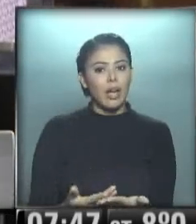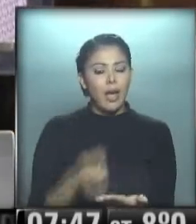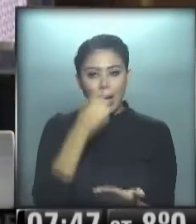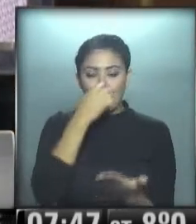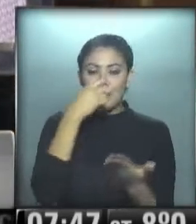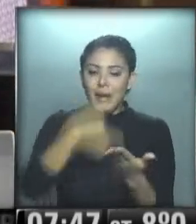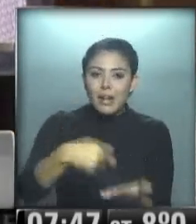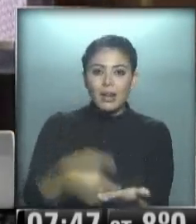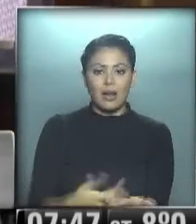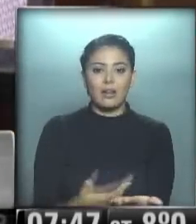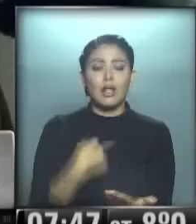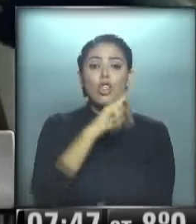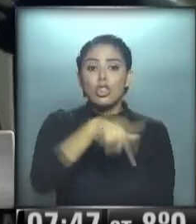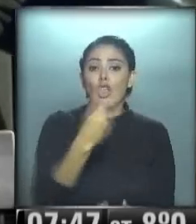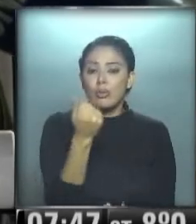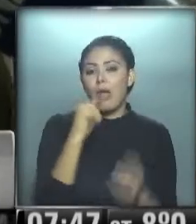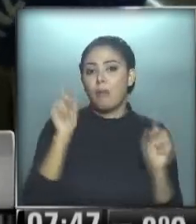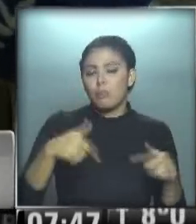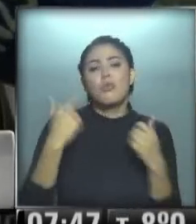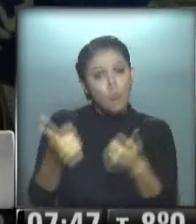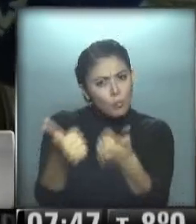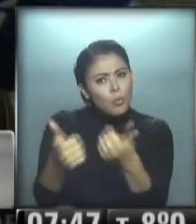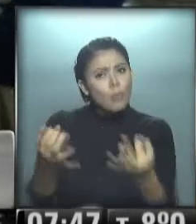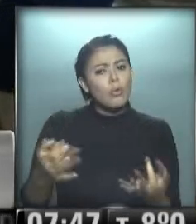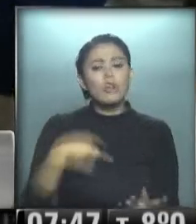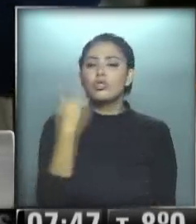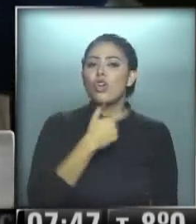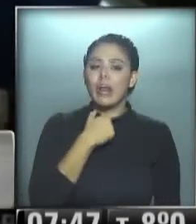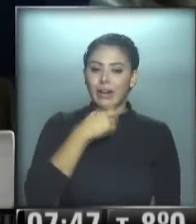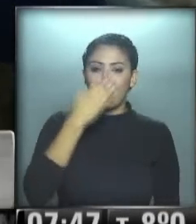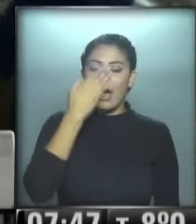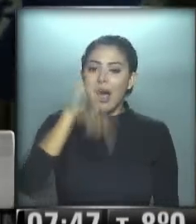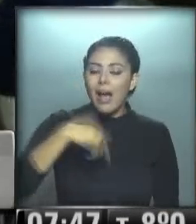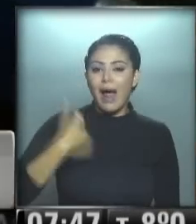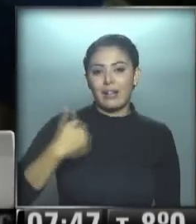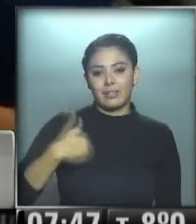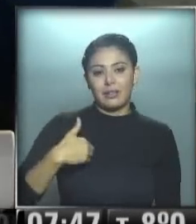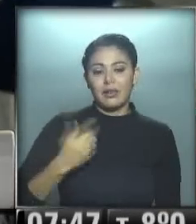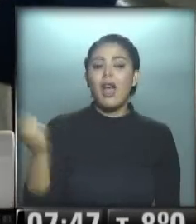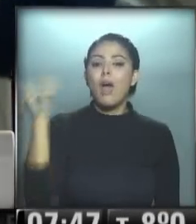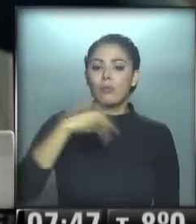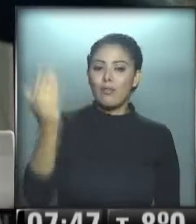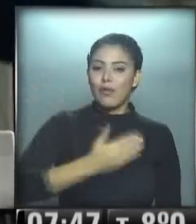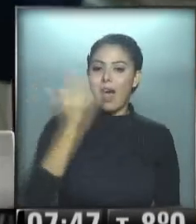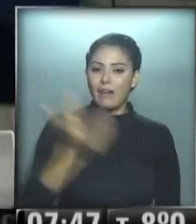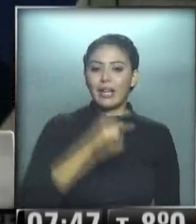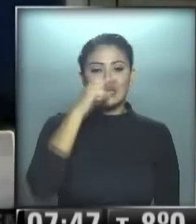poner plata de que no sé dónde la sacan, pero bienvenido sea. Nosotros lo que queremos es que nuevamente acá en Argentina se fabrique